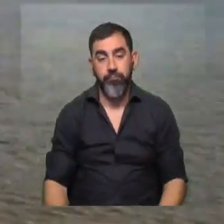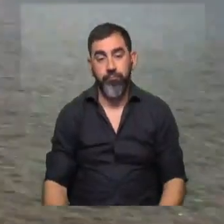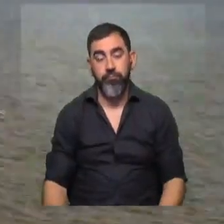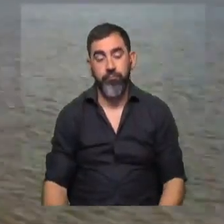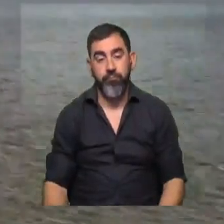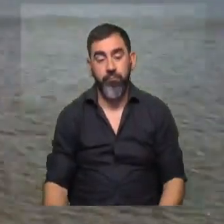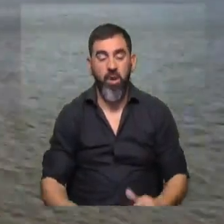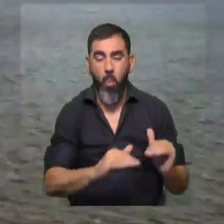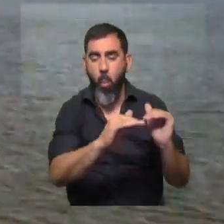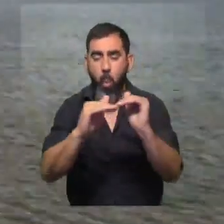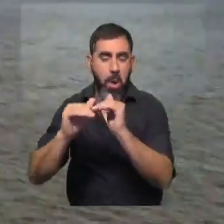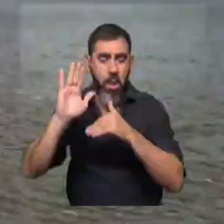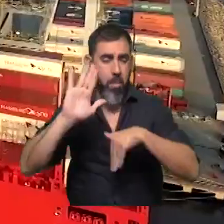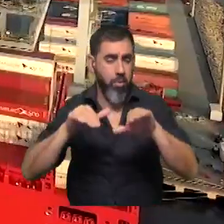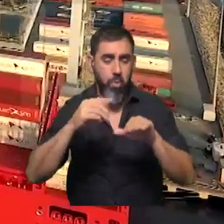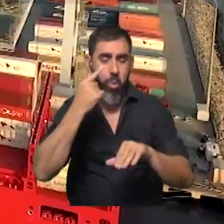ellas.